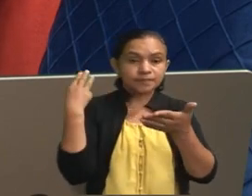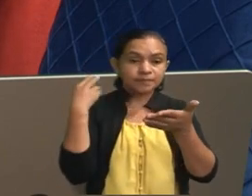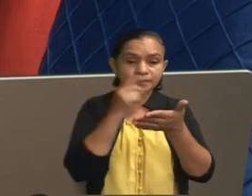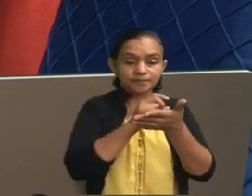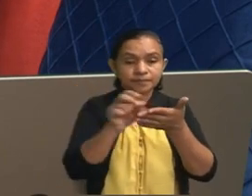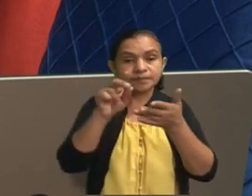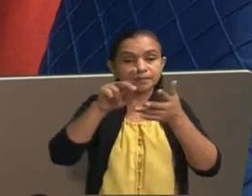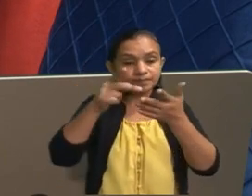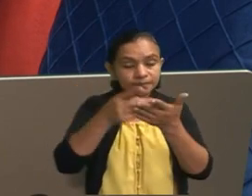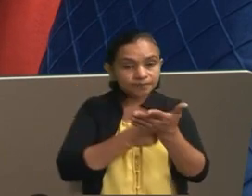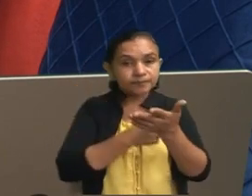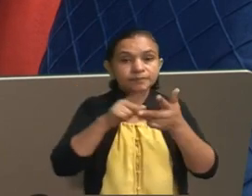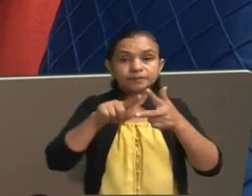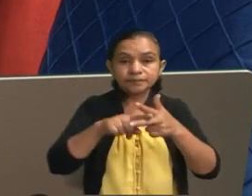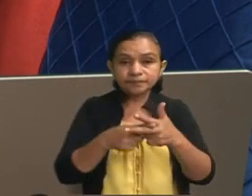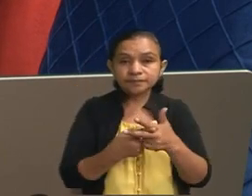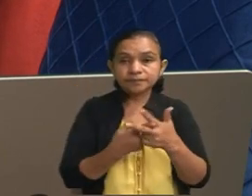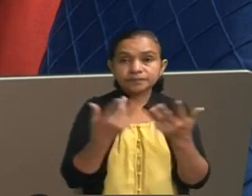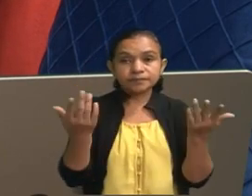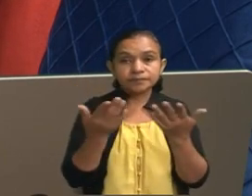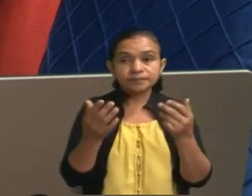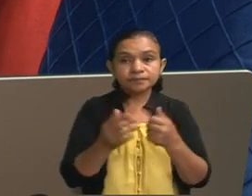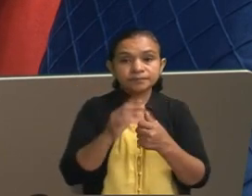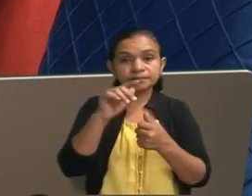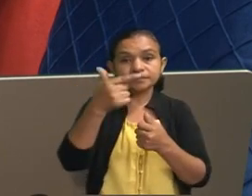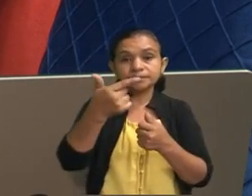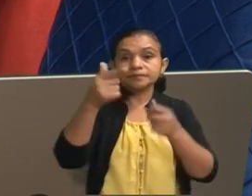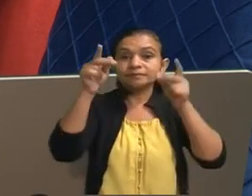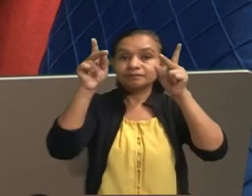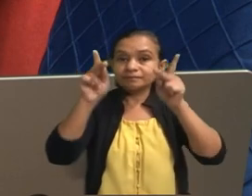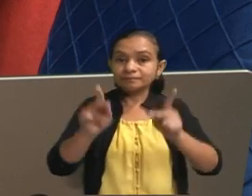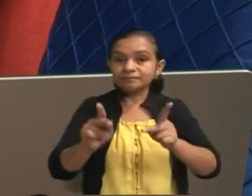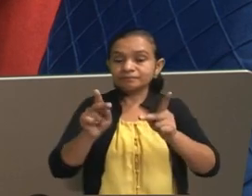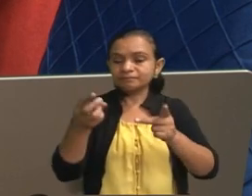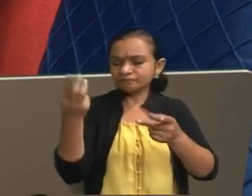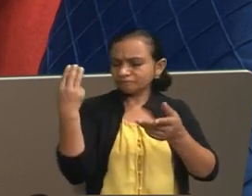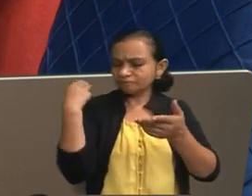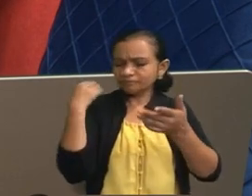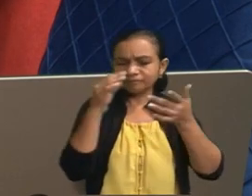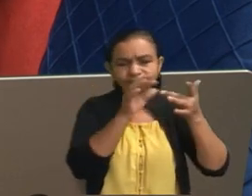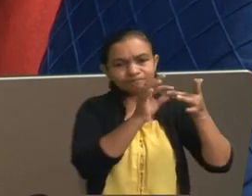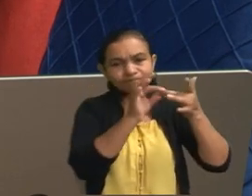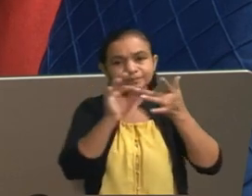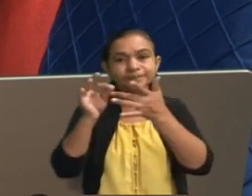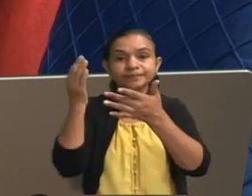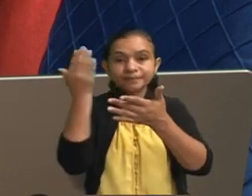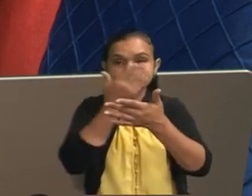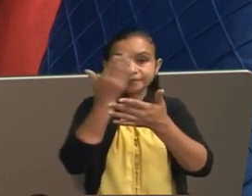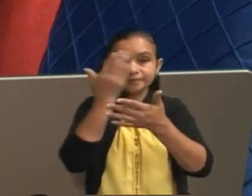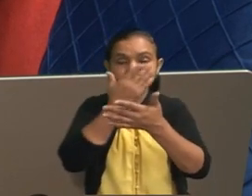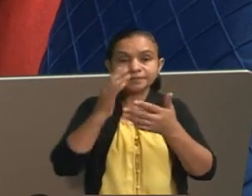proyecto. En total tenemos como 7 personas con maestría.